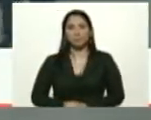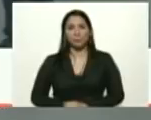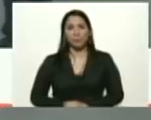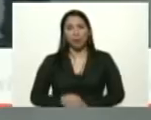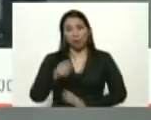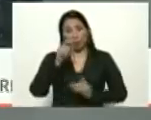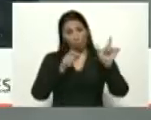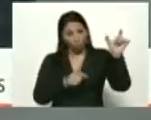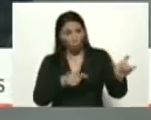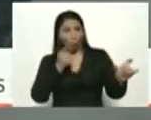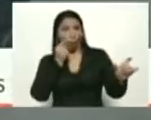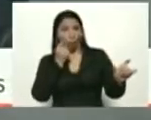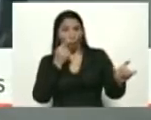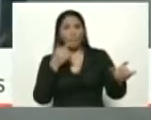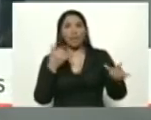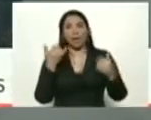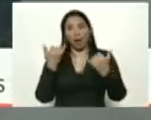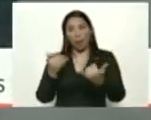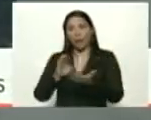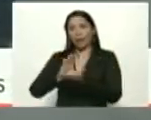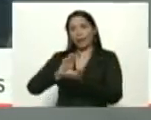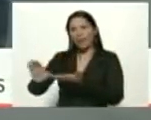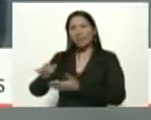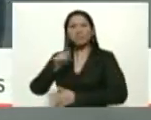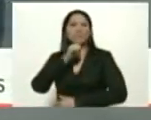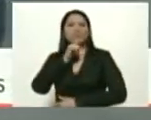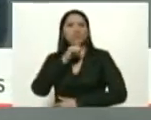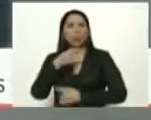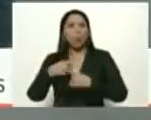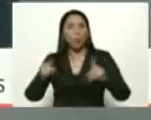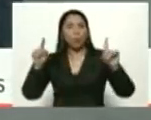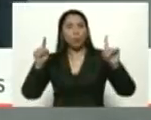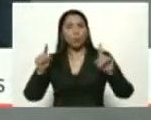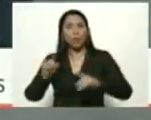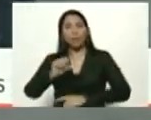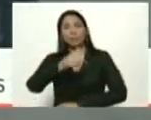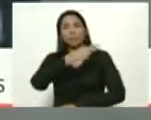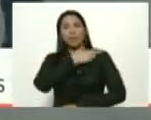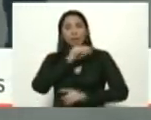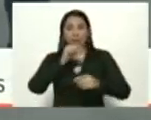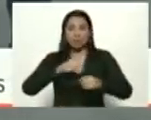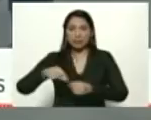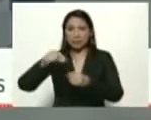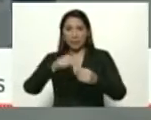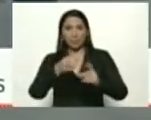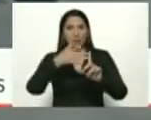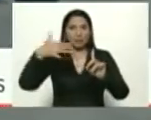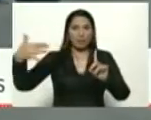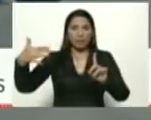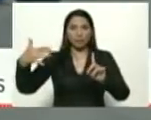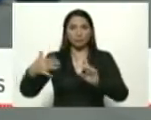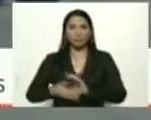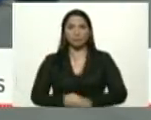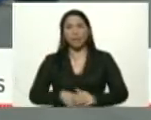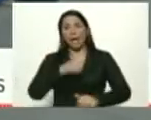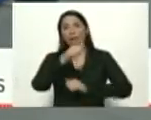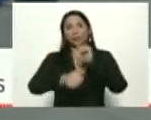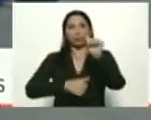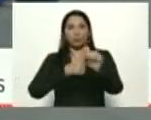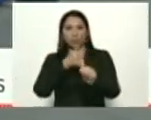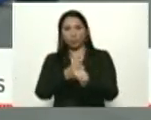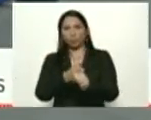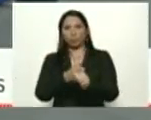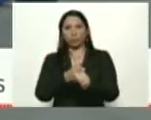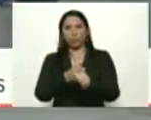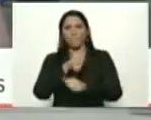Honorio Palencia. Ahora vamos a darle un crédito también en la dirección de la siembra de cereales a la Asociación Civil